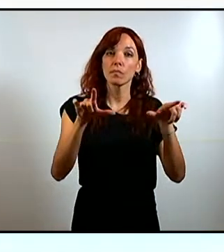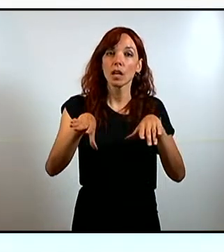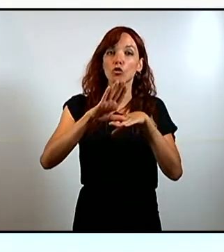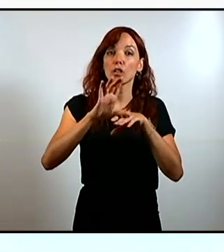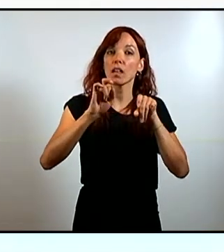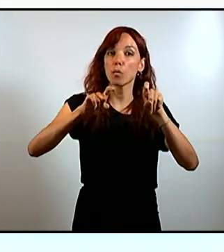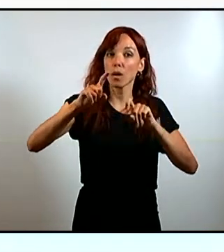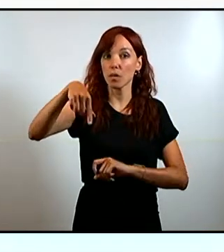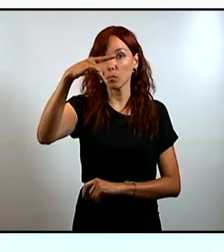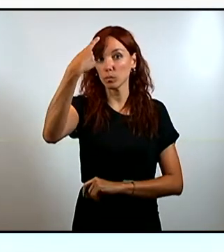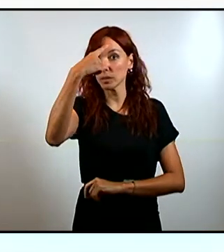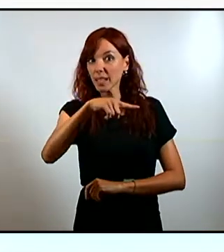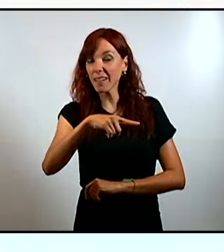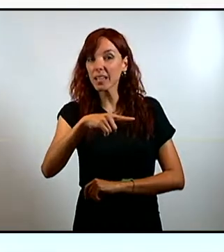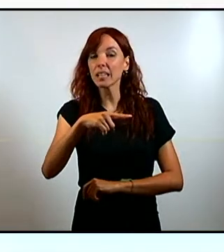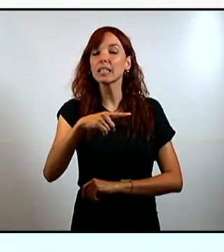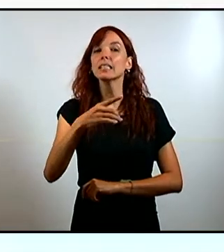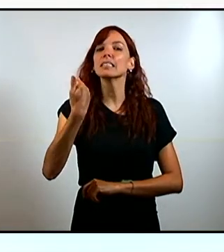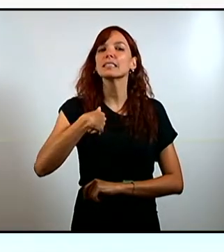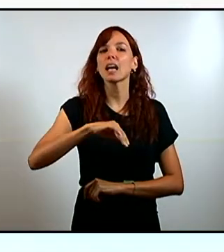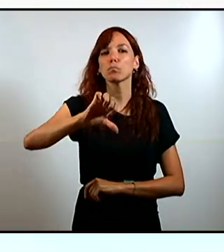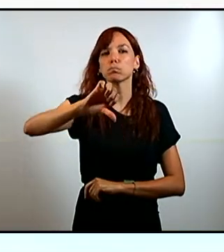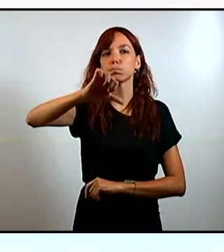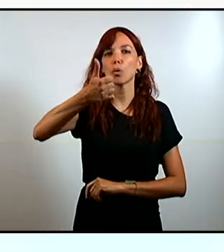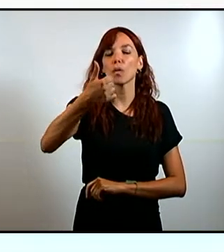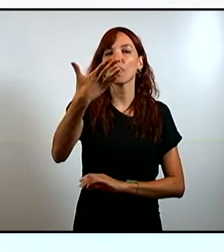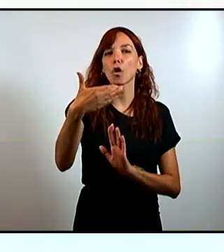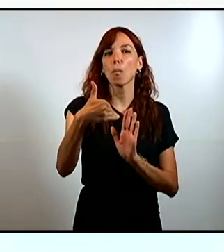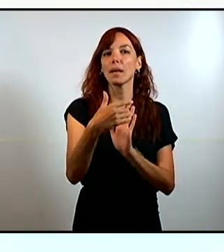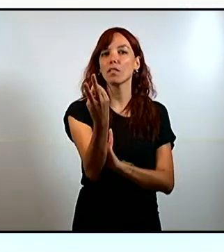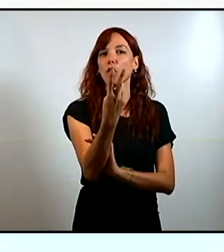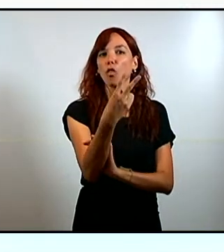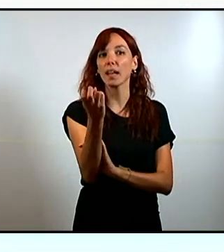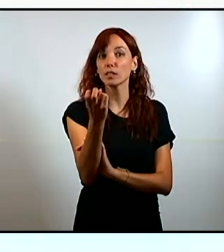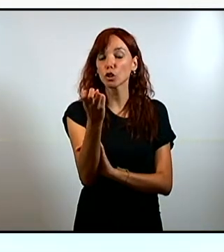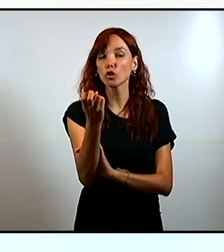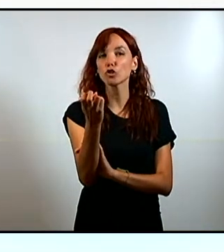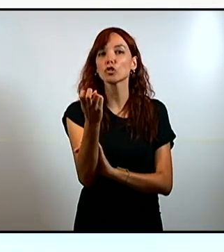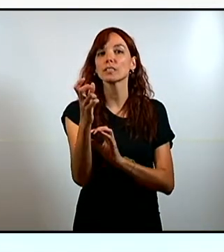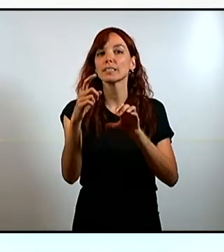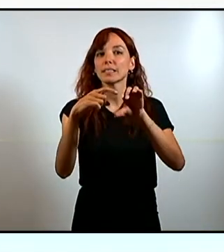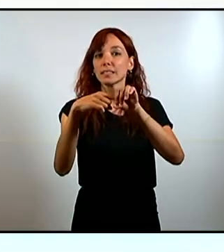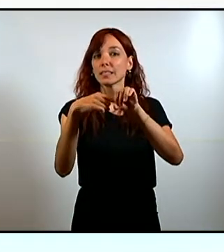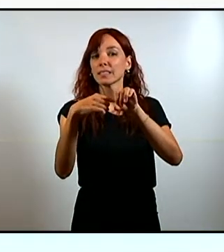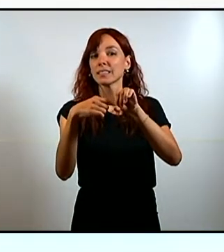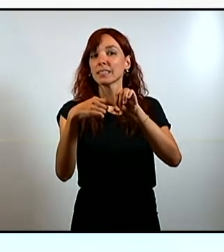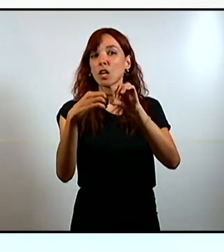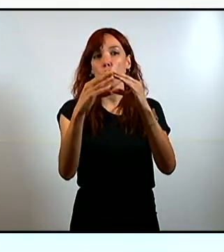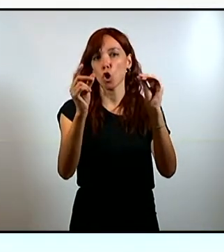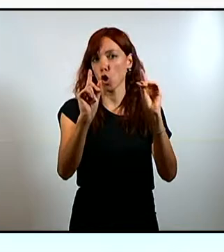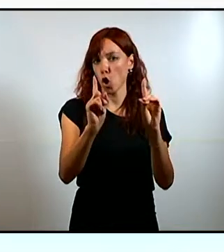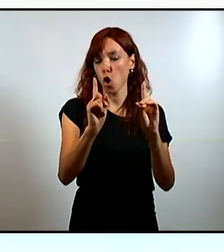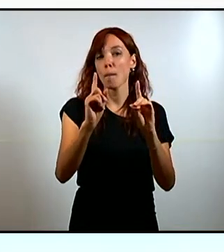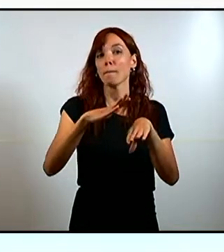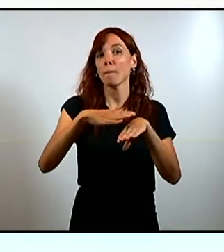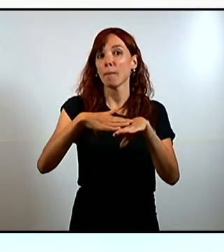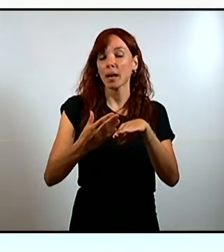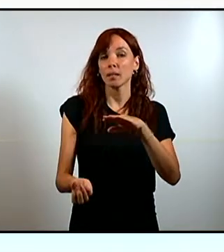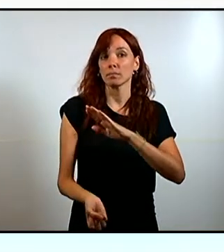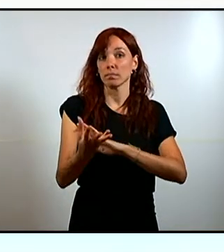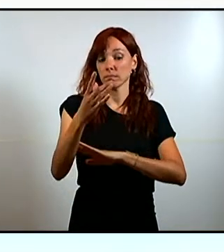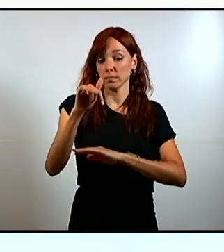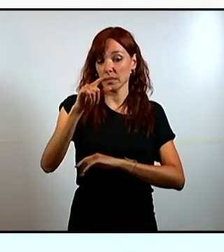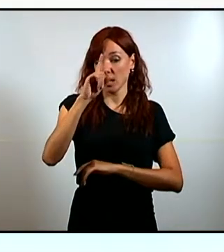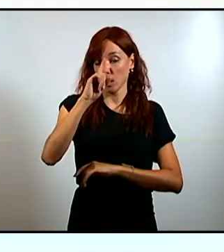sabéis, ha adjudicado más de 5.200 puestos de no universitarios para el curso